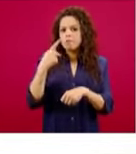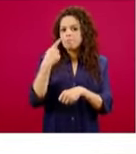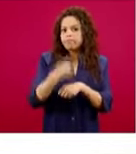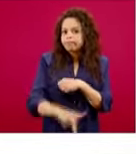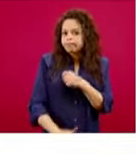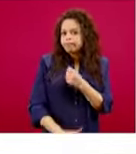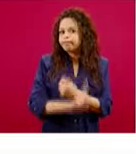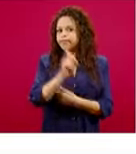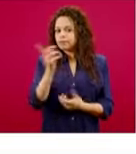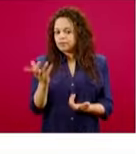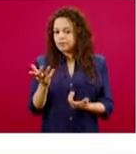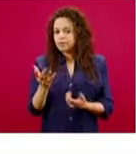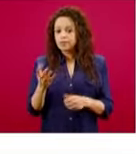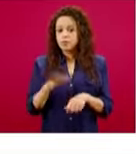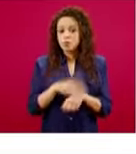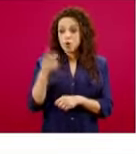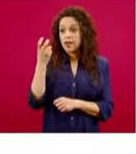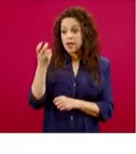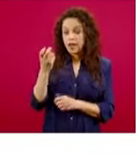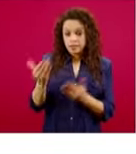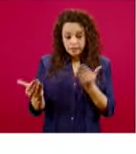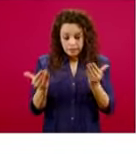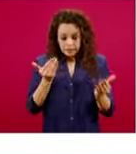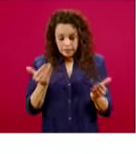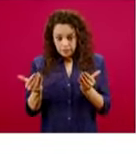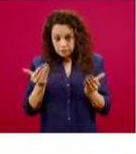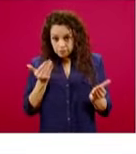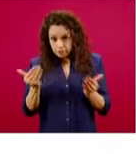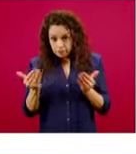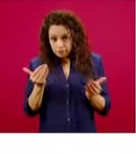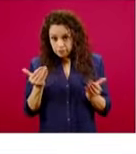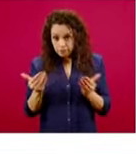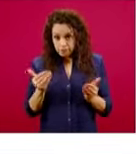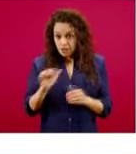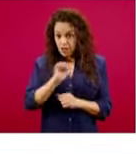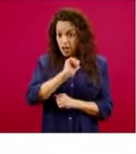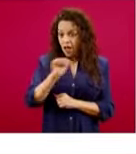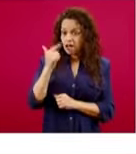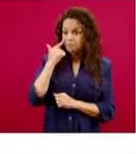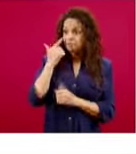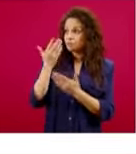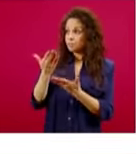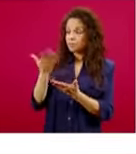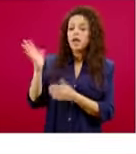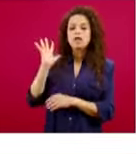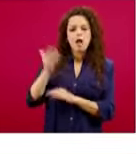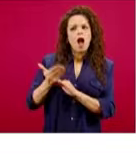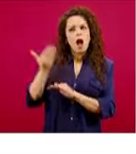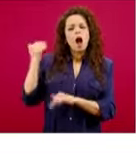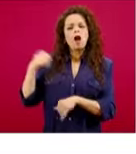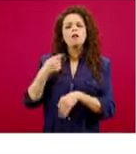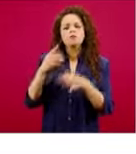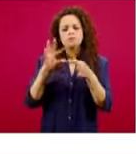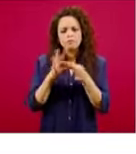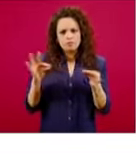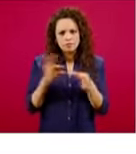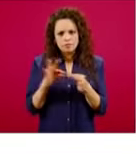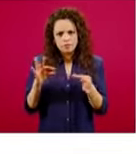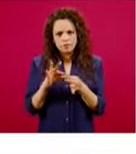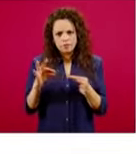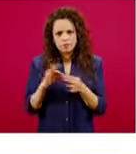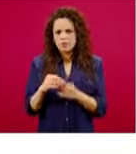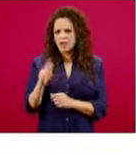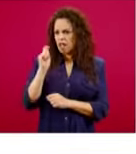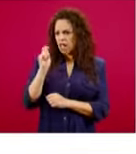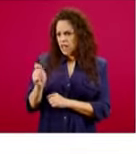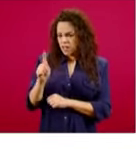de estimación de riesgo también ya lo hemos comunicado en diversas ocasiones no es una evaluación